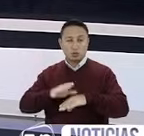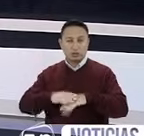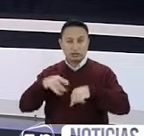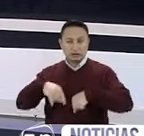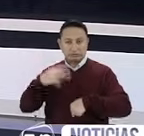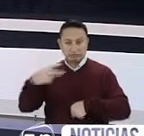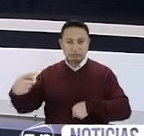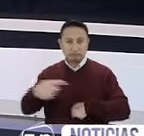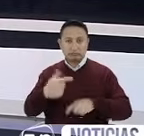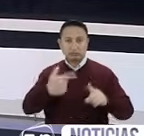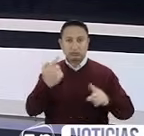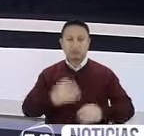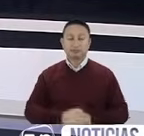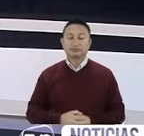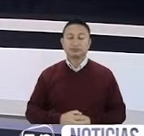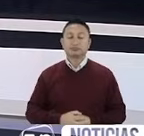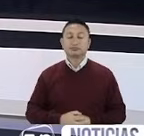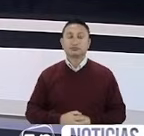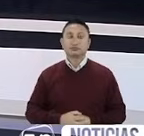de este crimen.